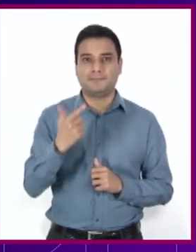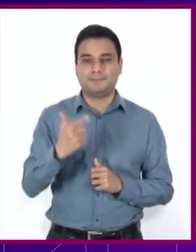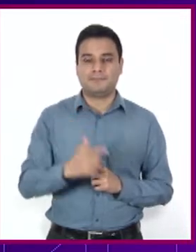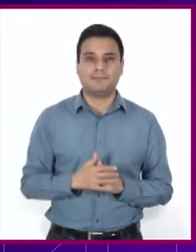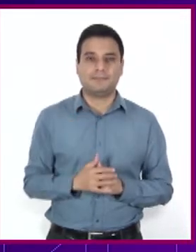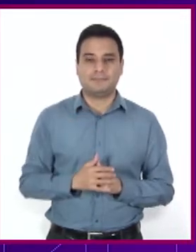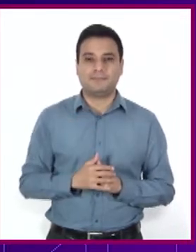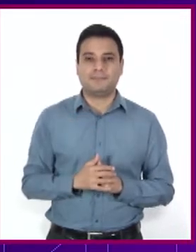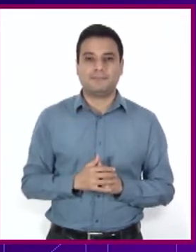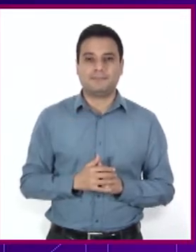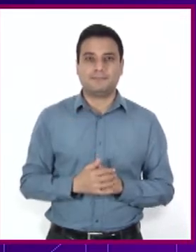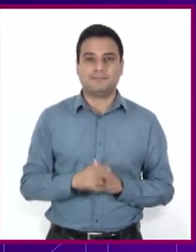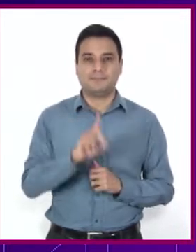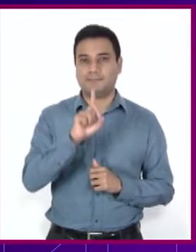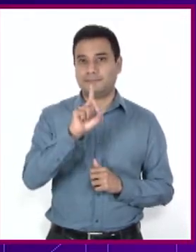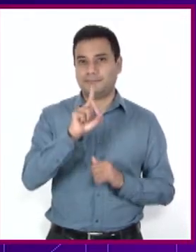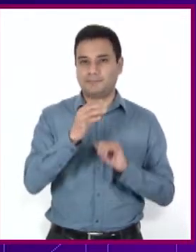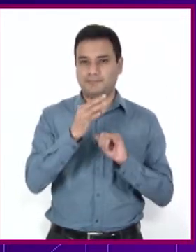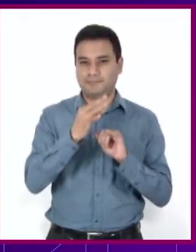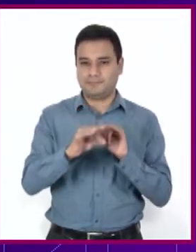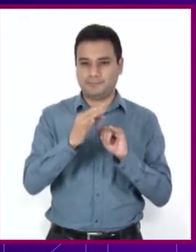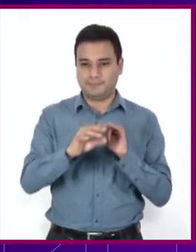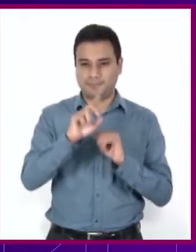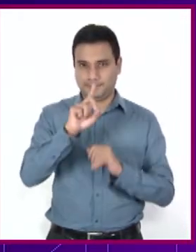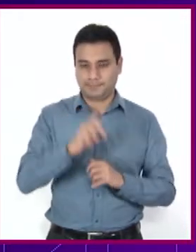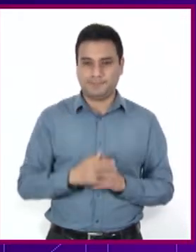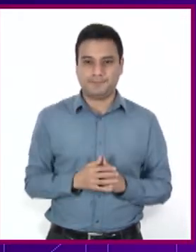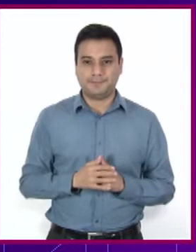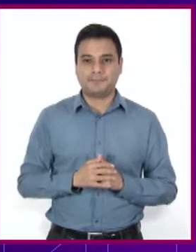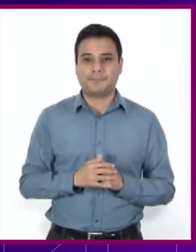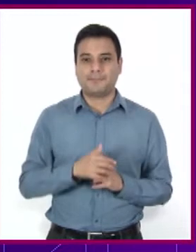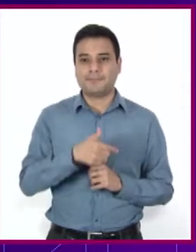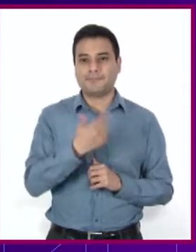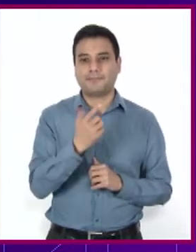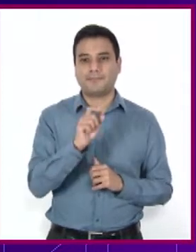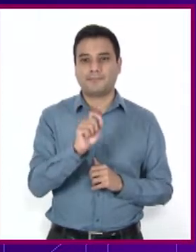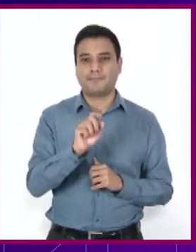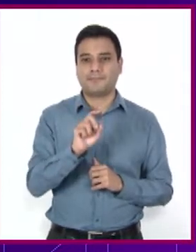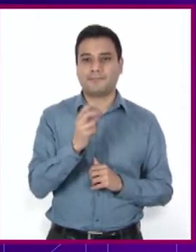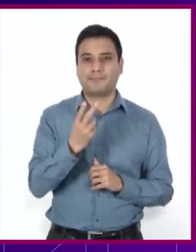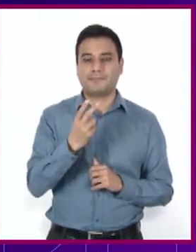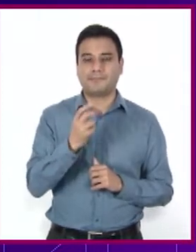10,27. Finalmente, ubicamos la coordenada D,